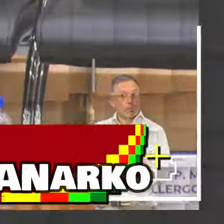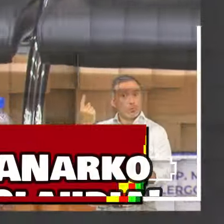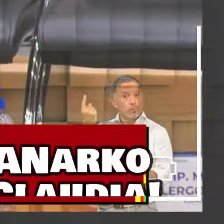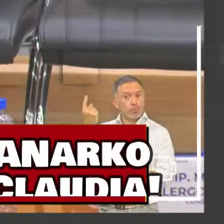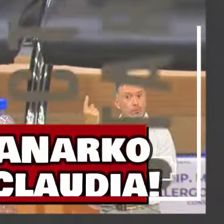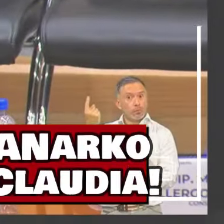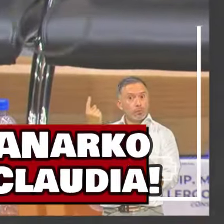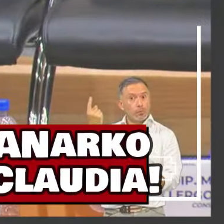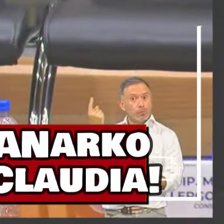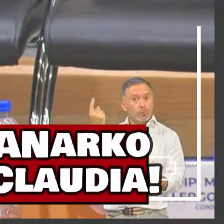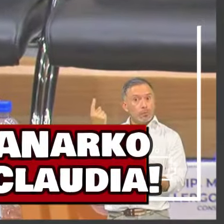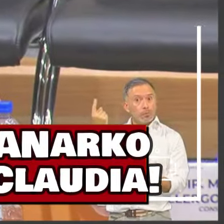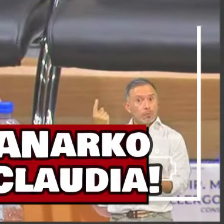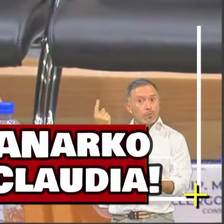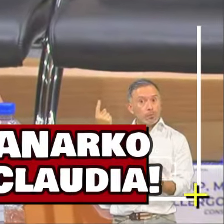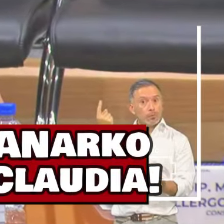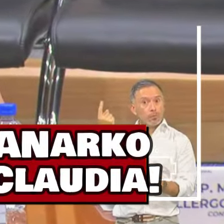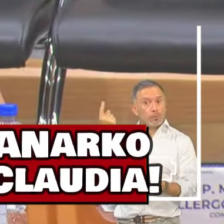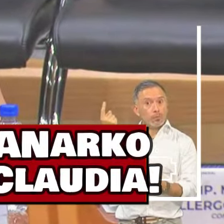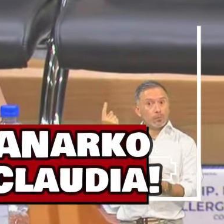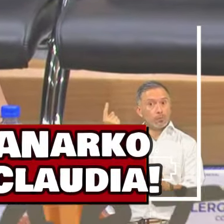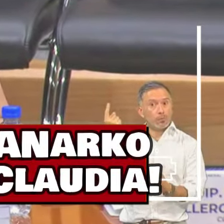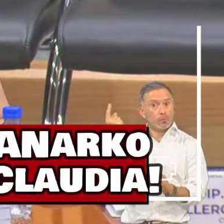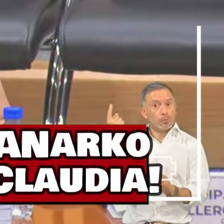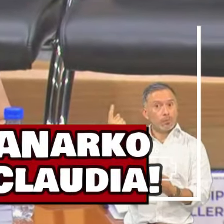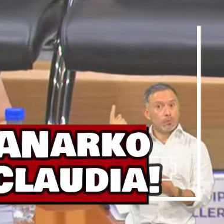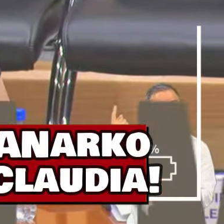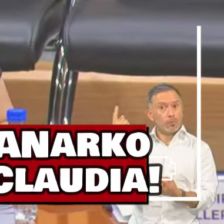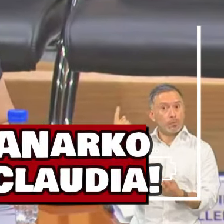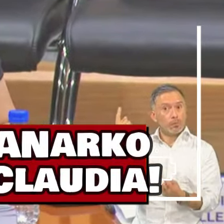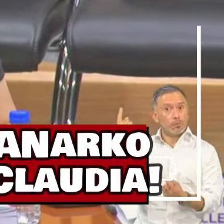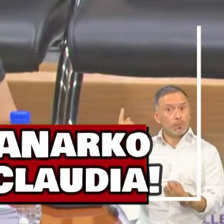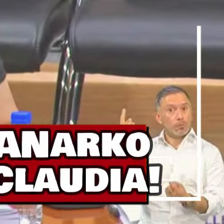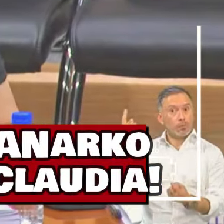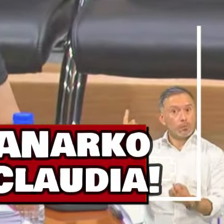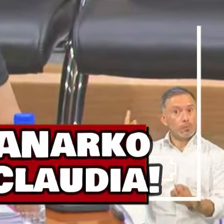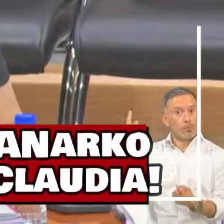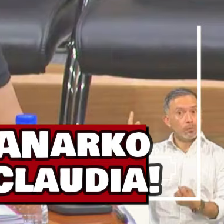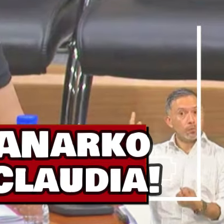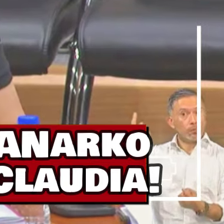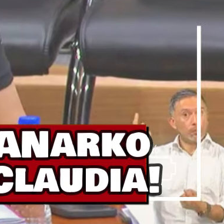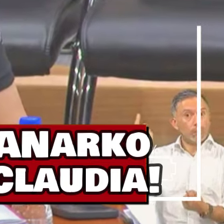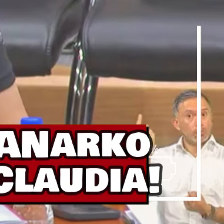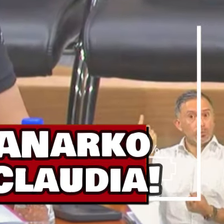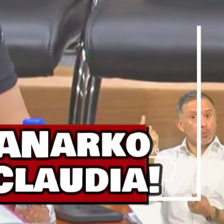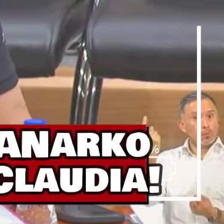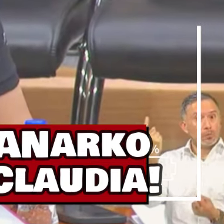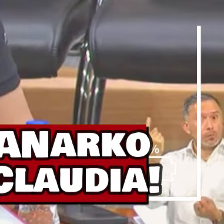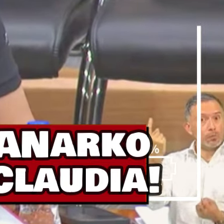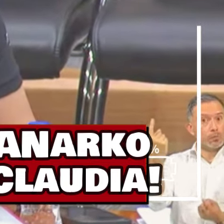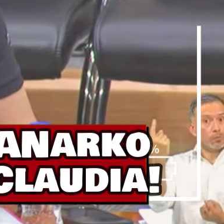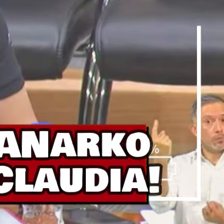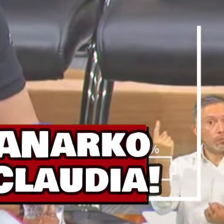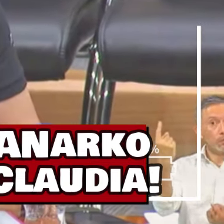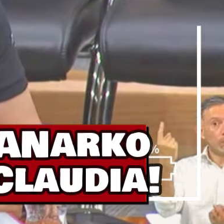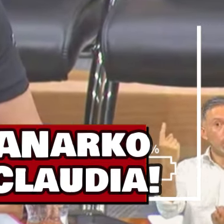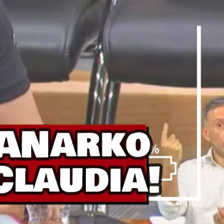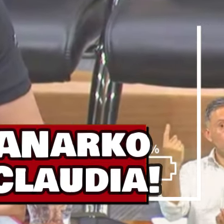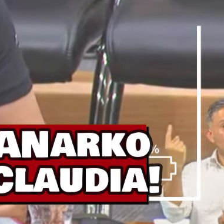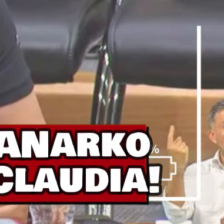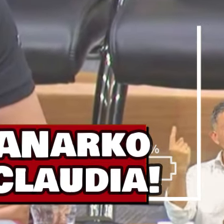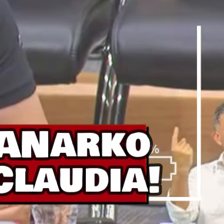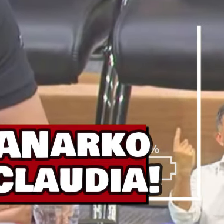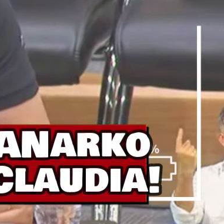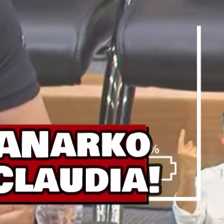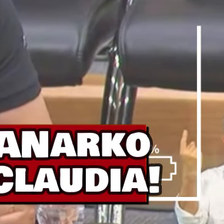Al debatir en el INE, la propuesta del PAN para establecer medidas para garantizar que las encuestas y sondeos no se usen como estrategias para influir en